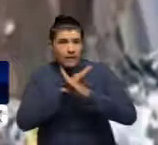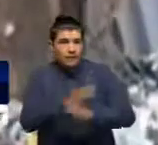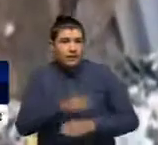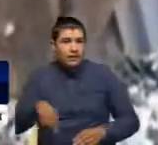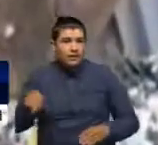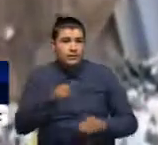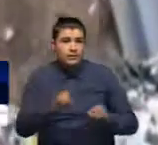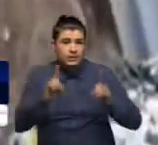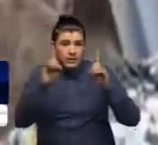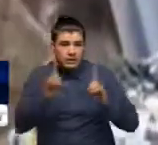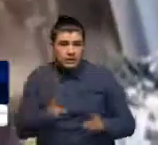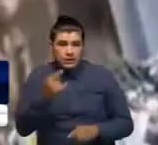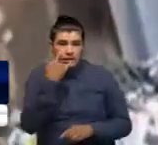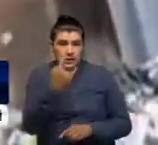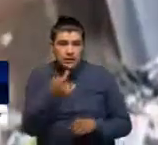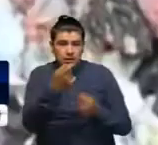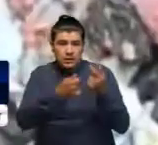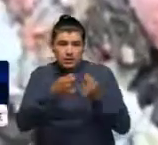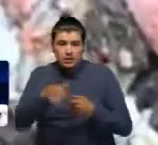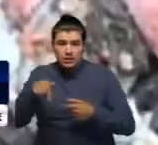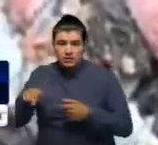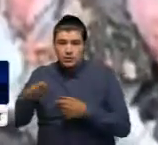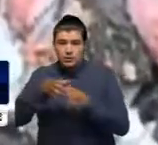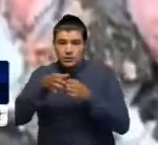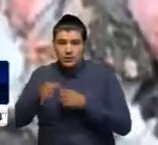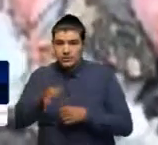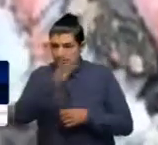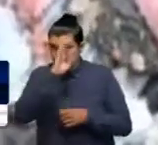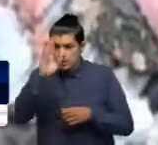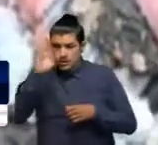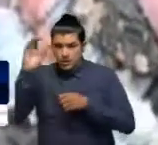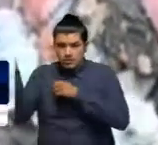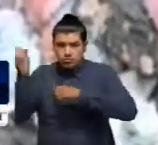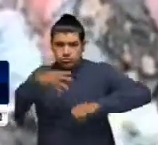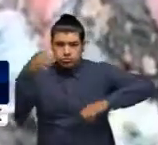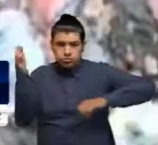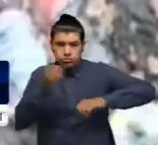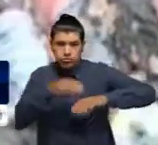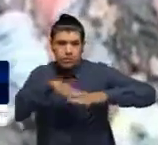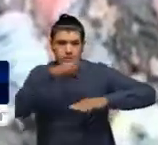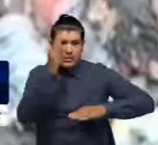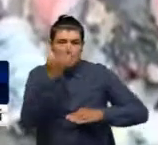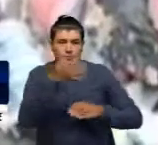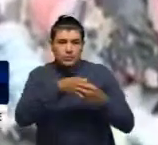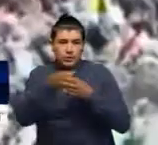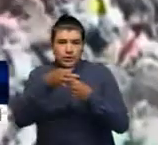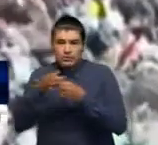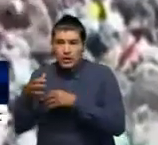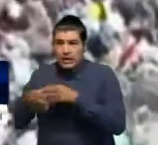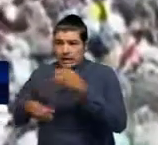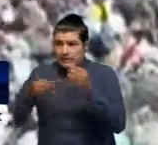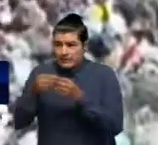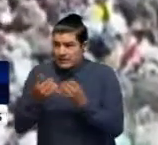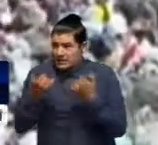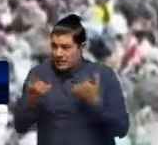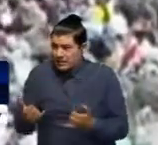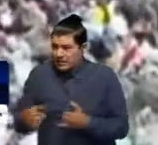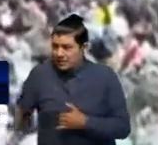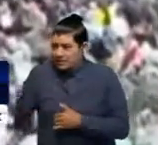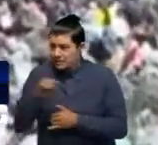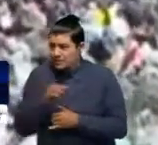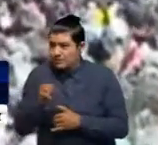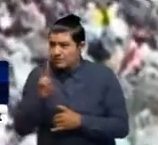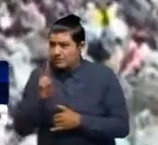por decisiones de interés económico sangil se convierte en la receptora de las basuras de más municipios a parte de los que en este momento